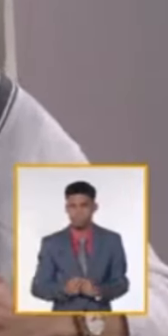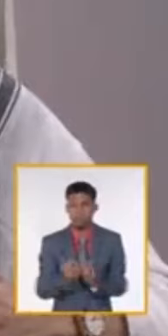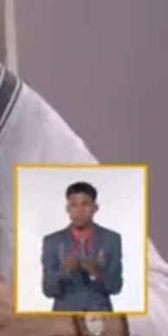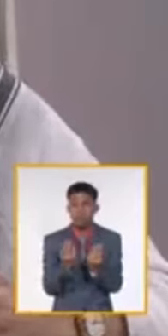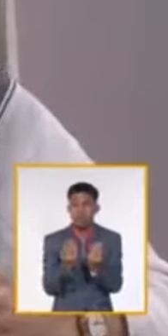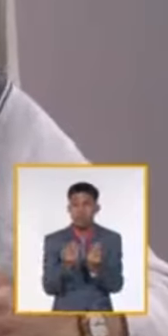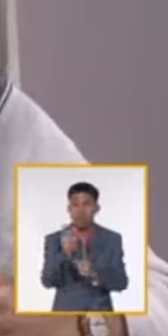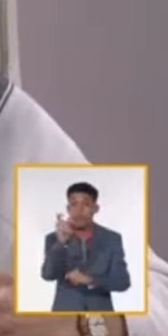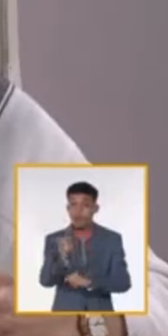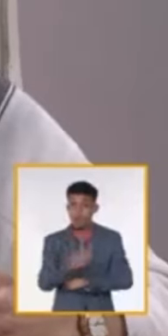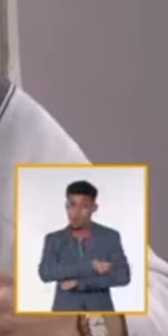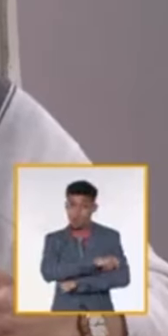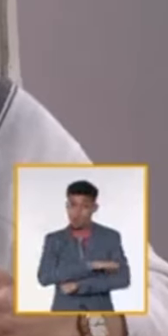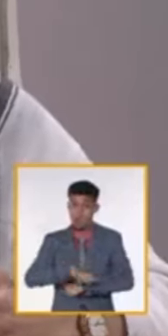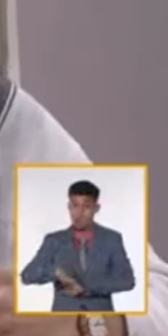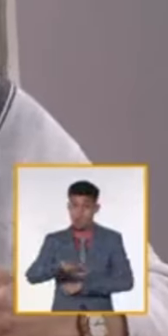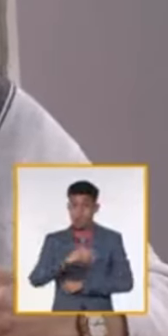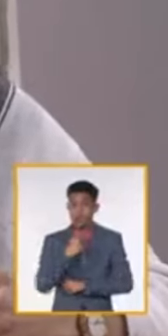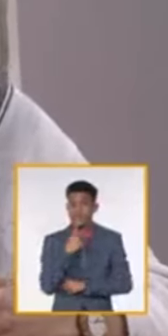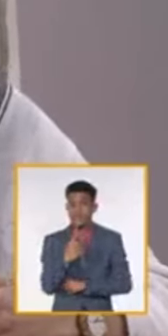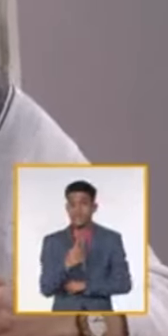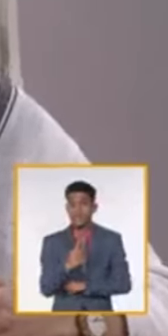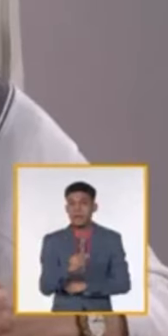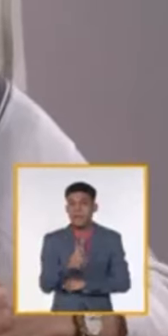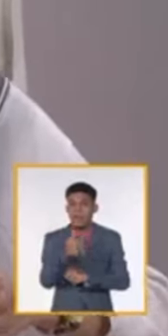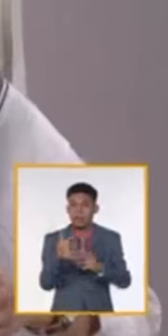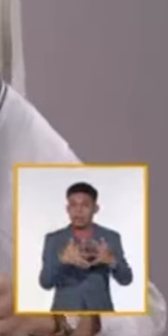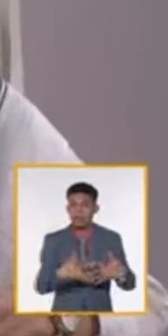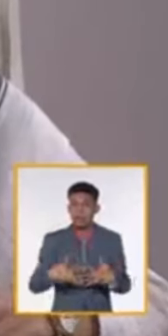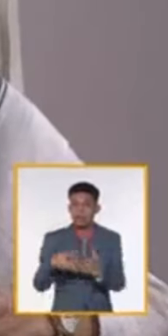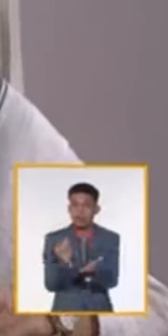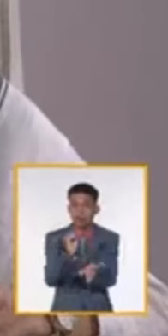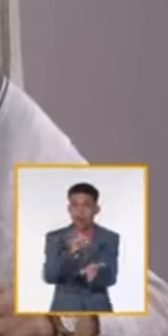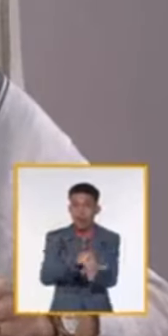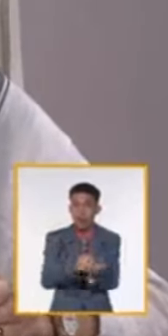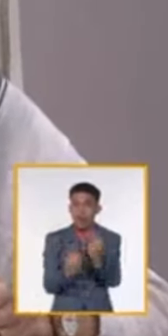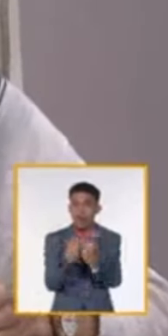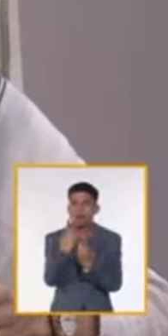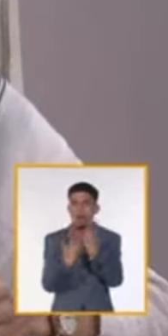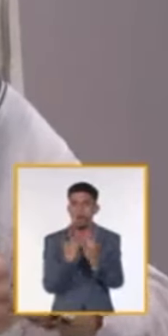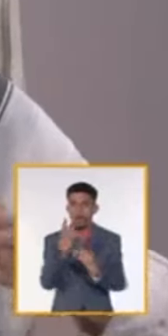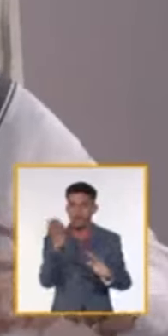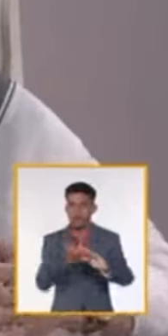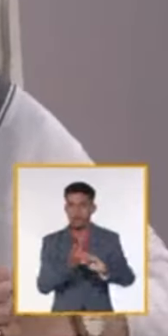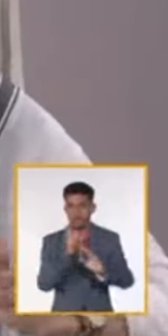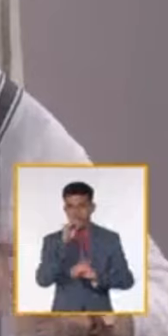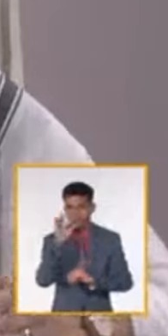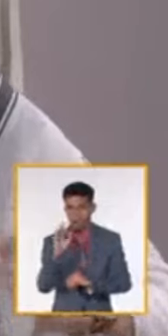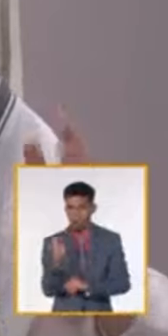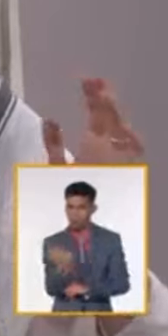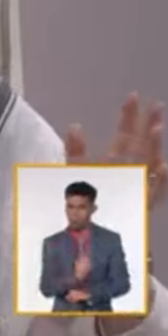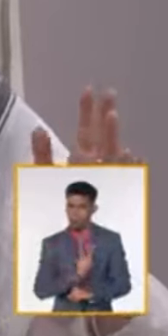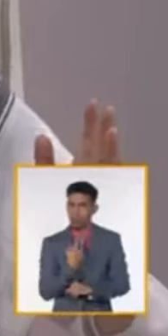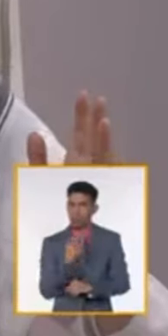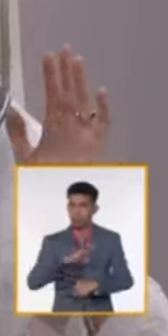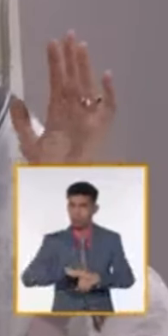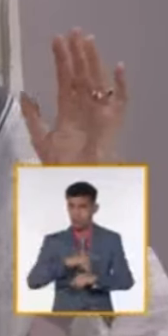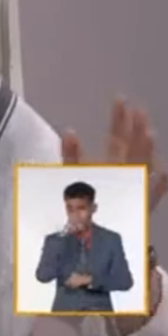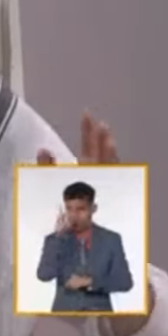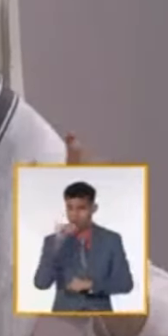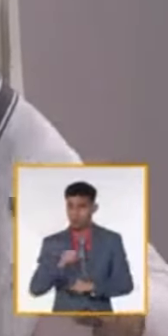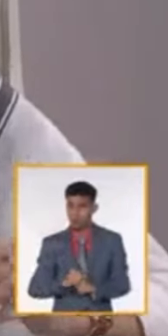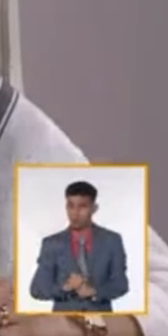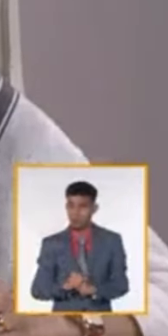personas, es que no es Biden quien va a poner la línea límite, somos nosotros los que la vamos a poner. Vamos